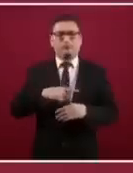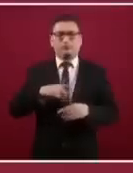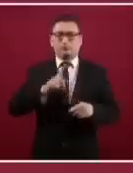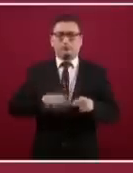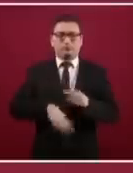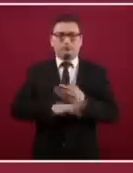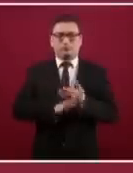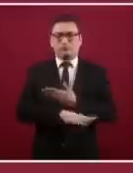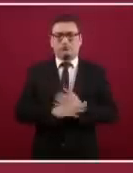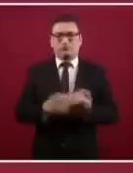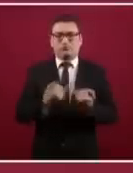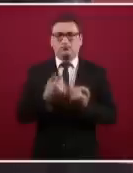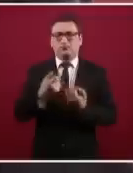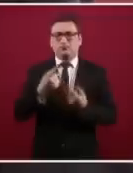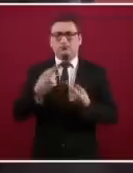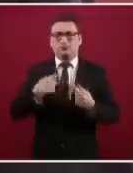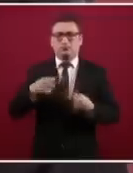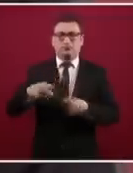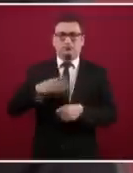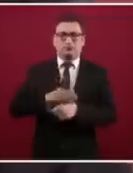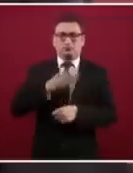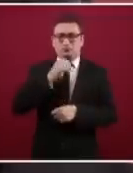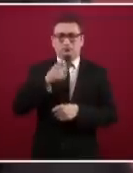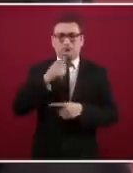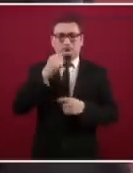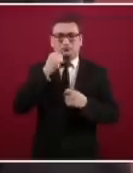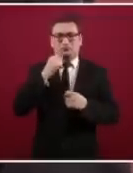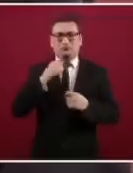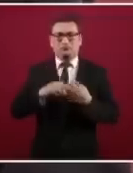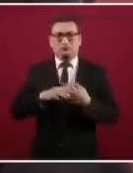No le hace que sea polémico,